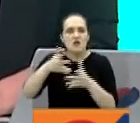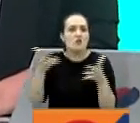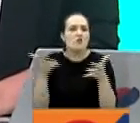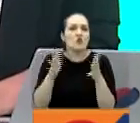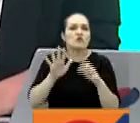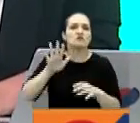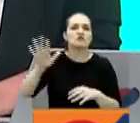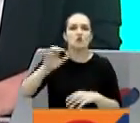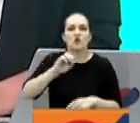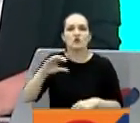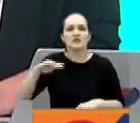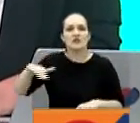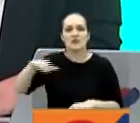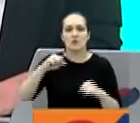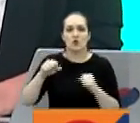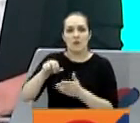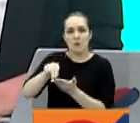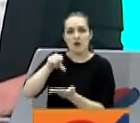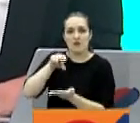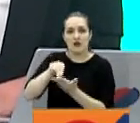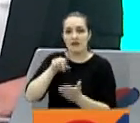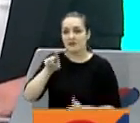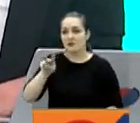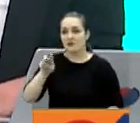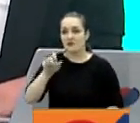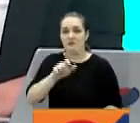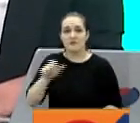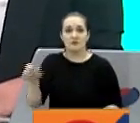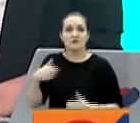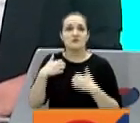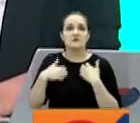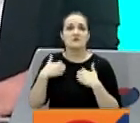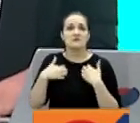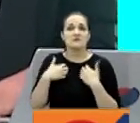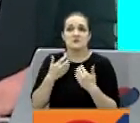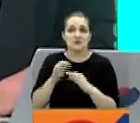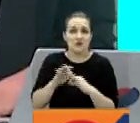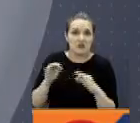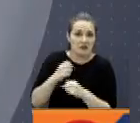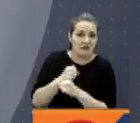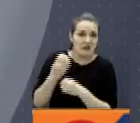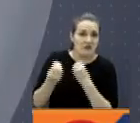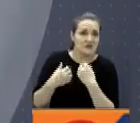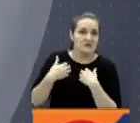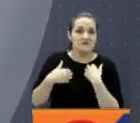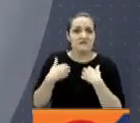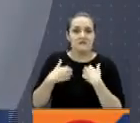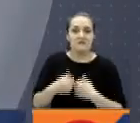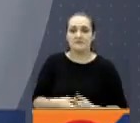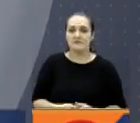Bogotá. Cerca de 120 personas temen por sus empleos.